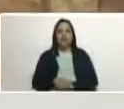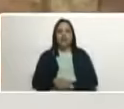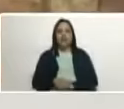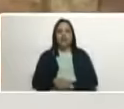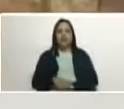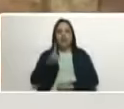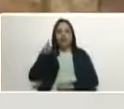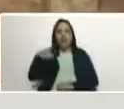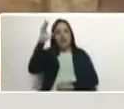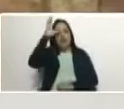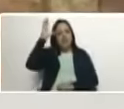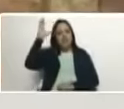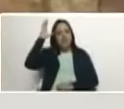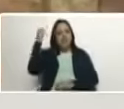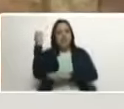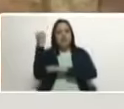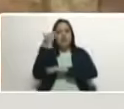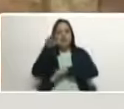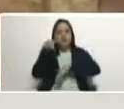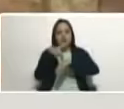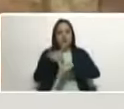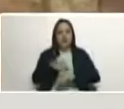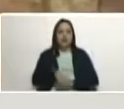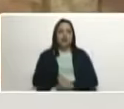Canciller de la Asamblea Nacional.